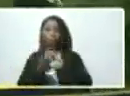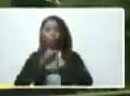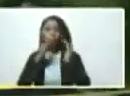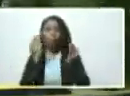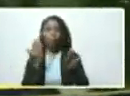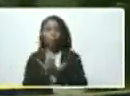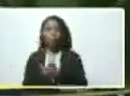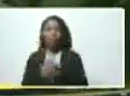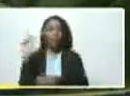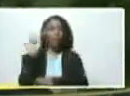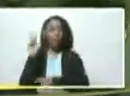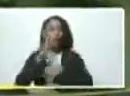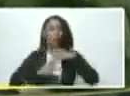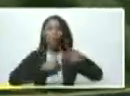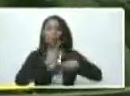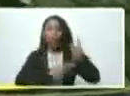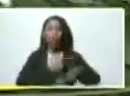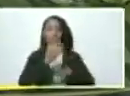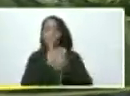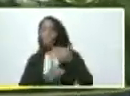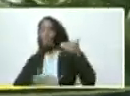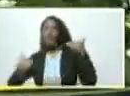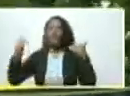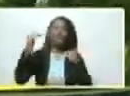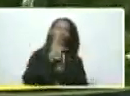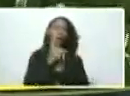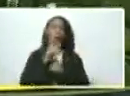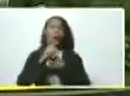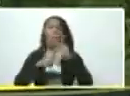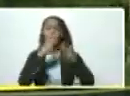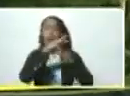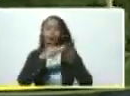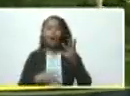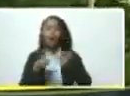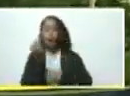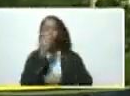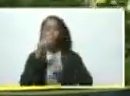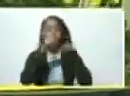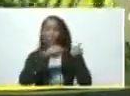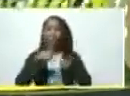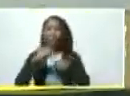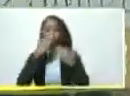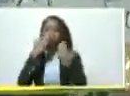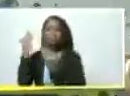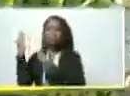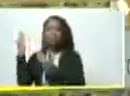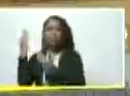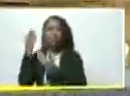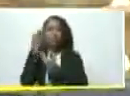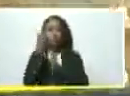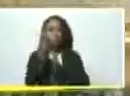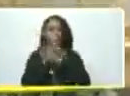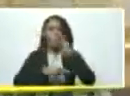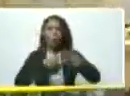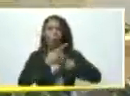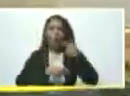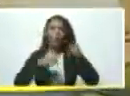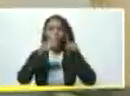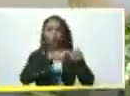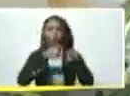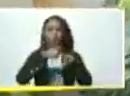sí. Venezuela produce la máxima calidad mundial en productos agrícolas, Castro Soteldo. ¿Tú qué te la das de productor